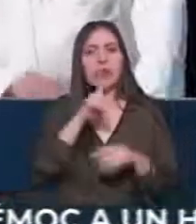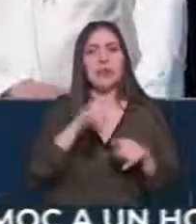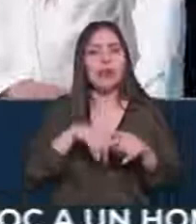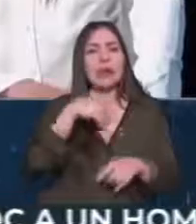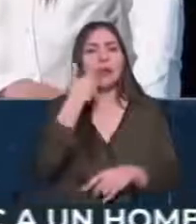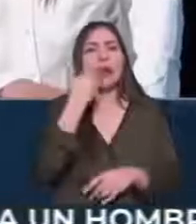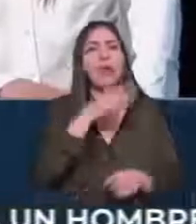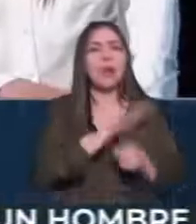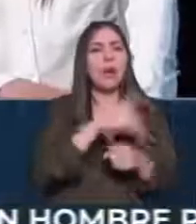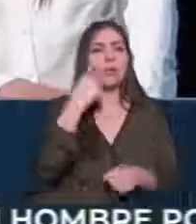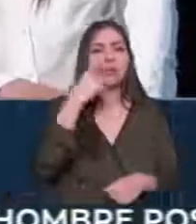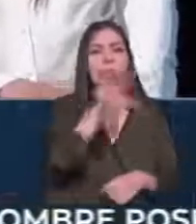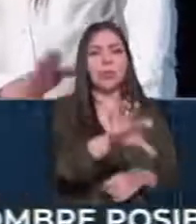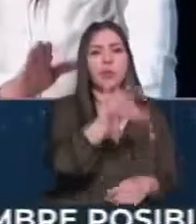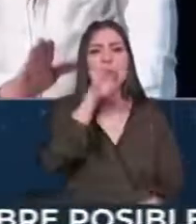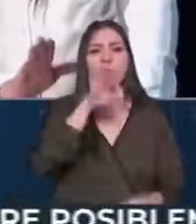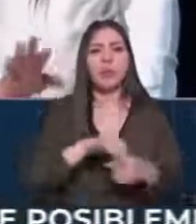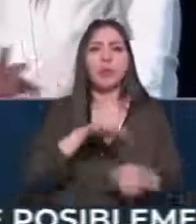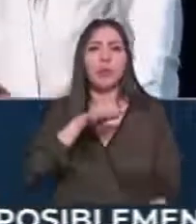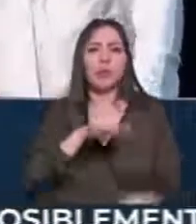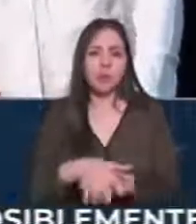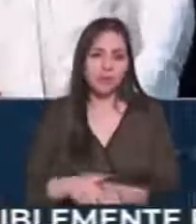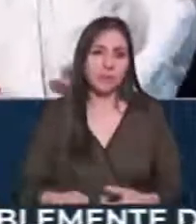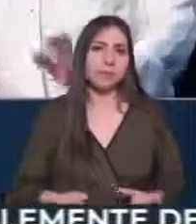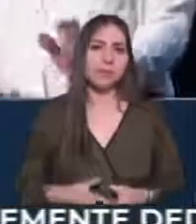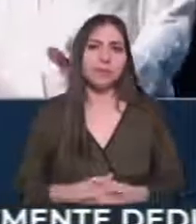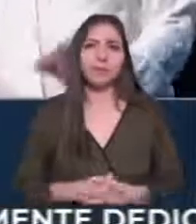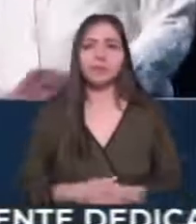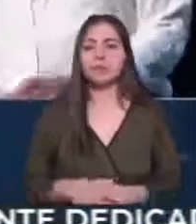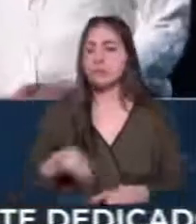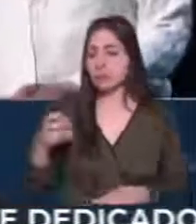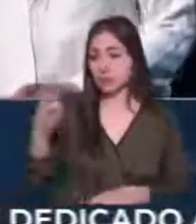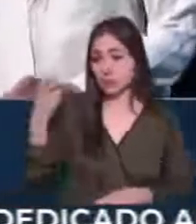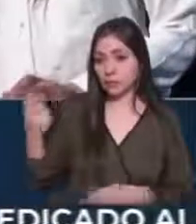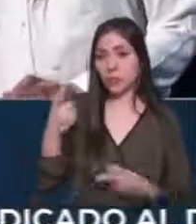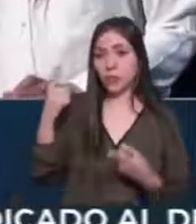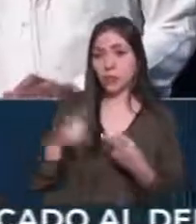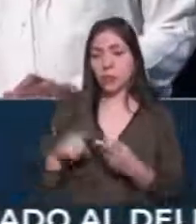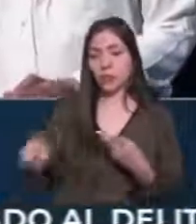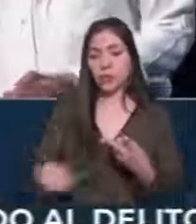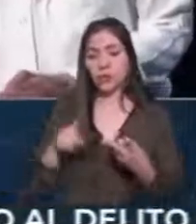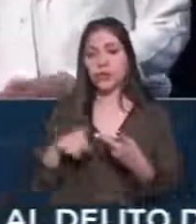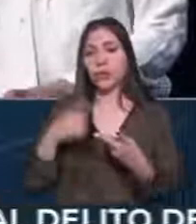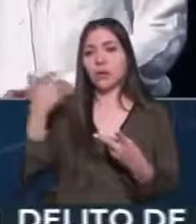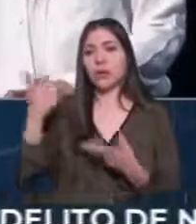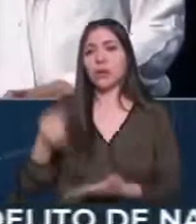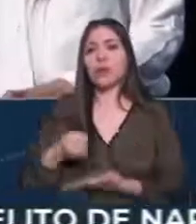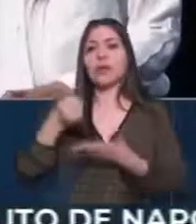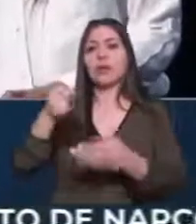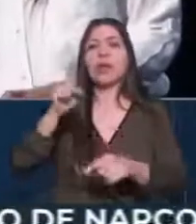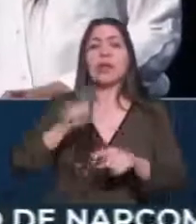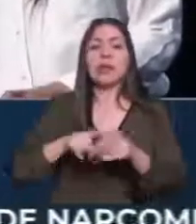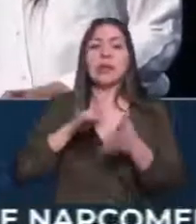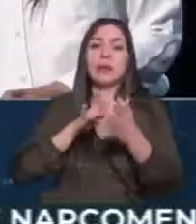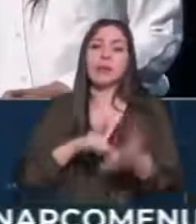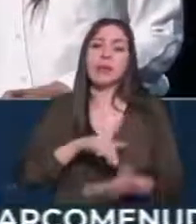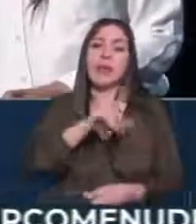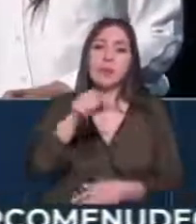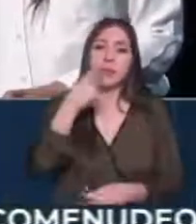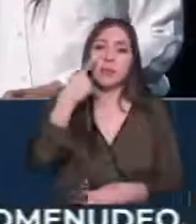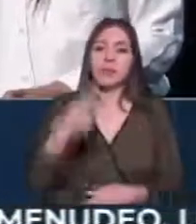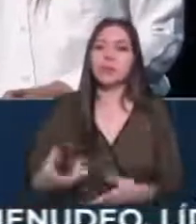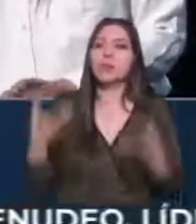va a votar y por qué proyecto va a votar, ¿no? Eso por un lado. Por el otro, el tema de los financiamientos, que habría que ver. Jonathan